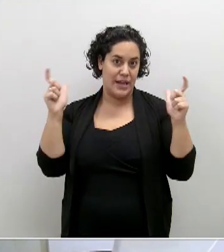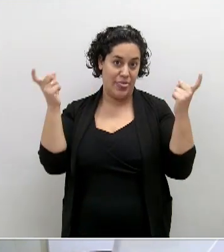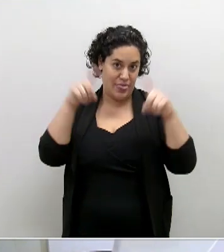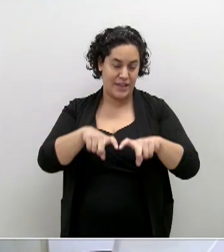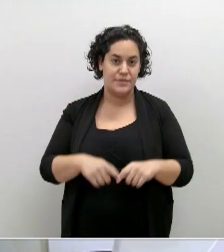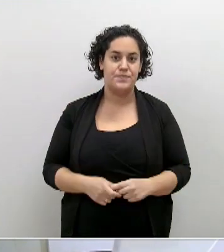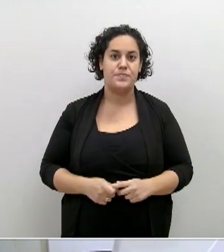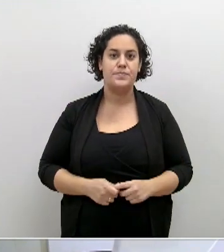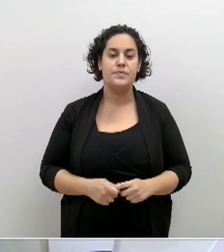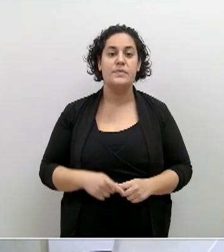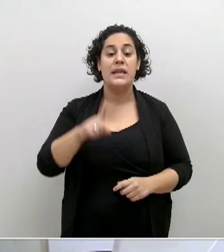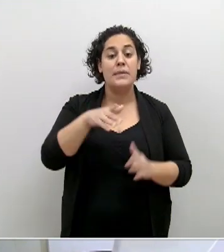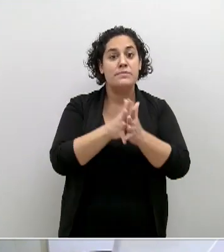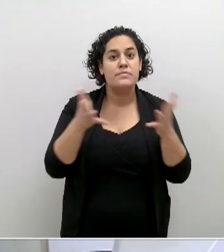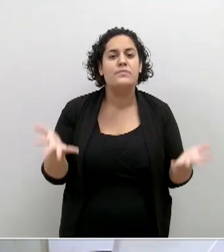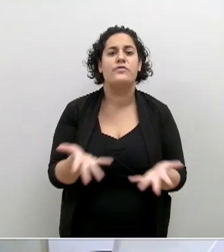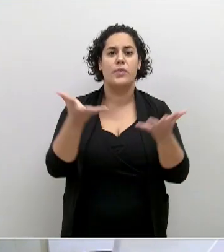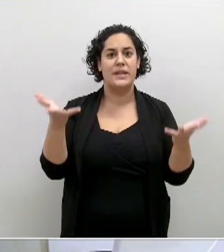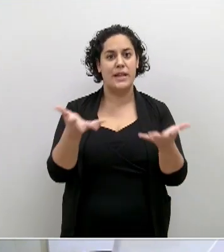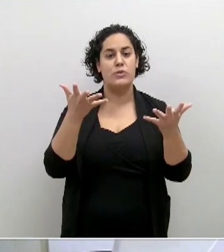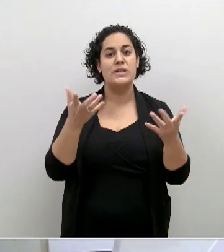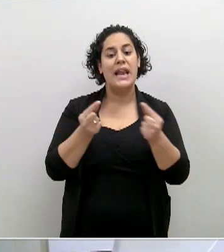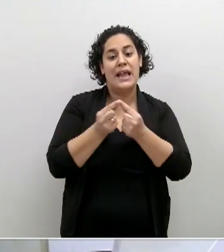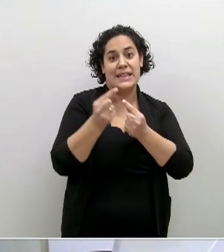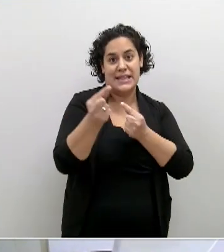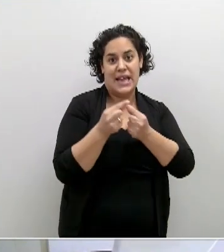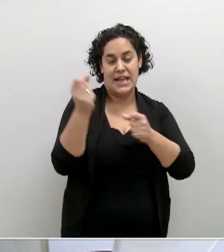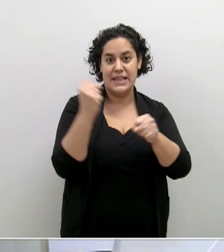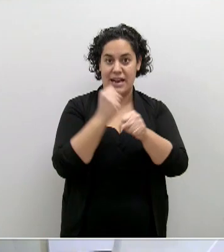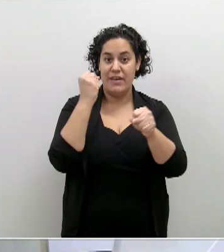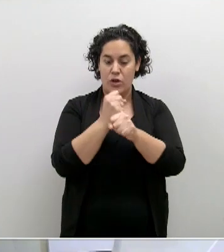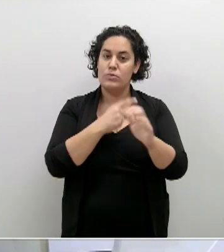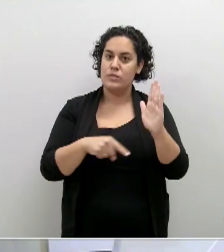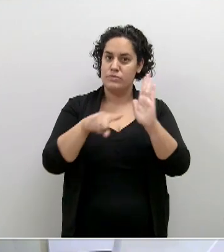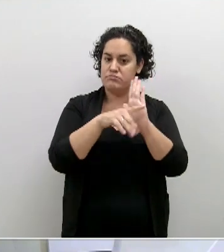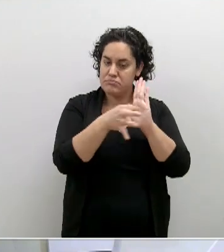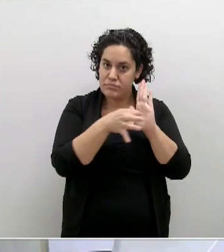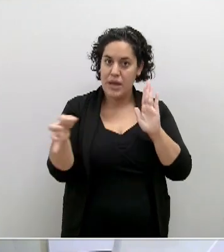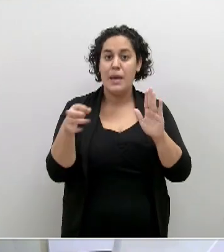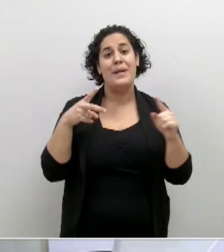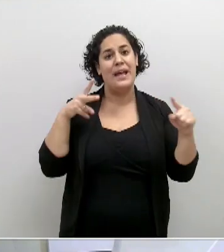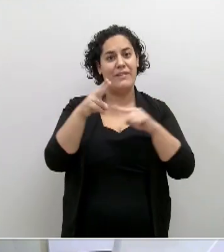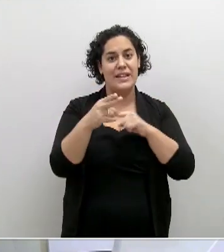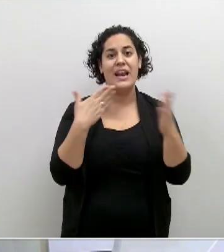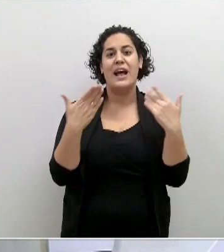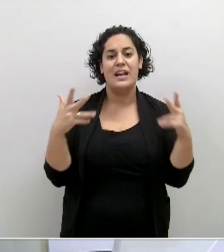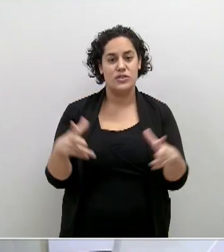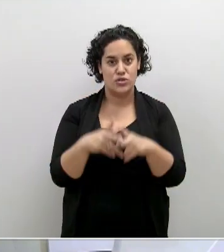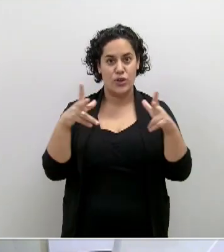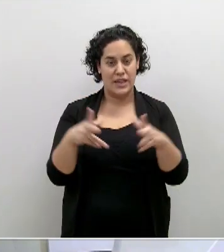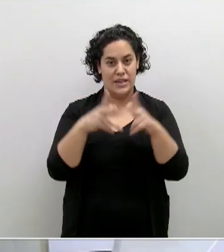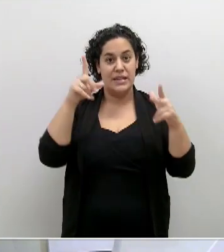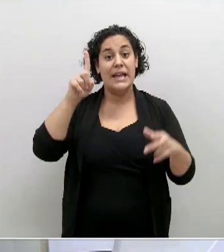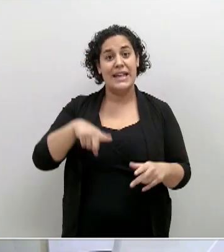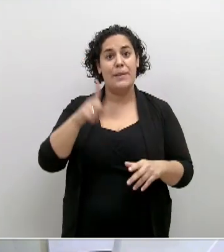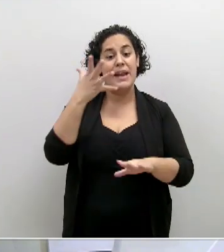fomentar desde todos los sectores el teletrabajo como medida eficaz para limitar la interacción social, así como la descarga de la aplicación Radar COVID,